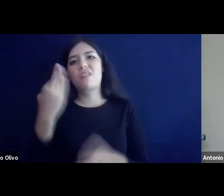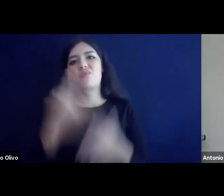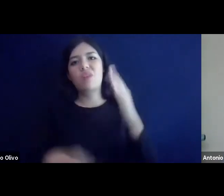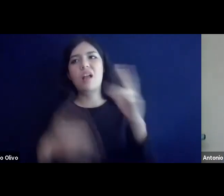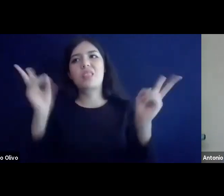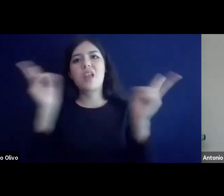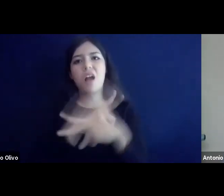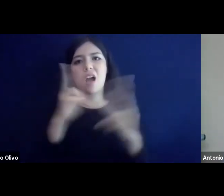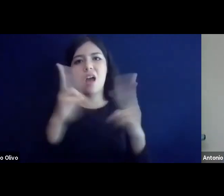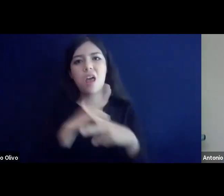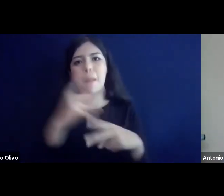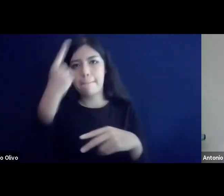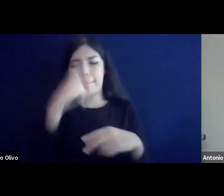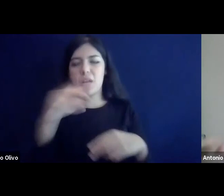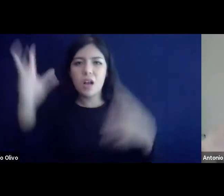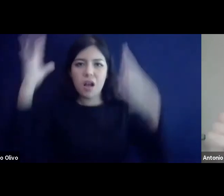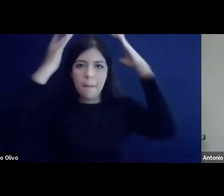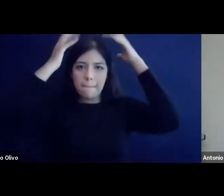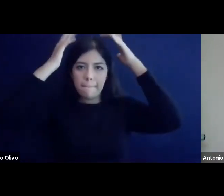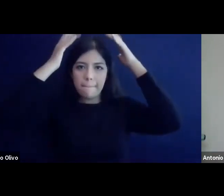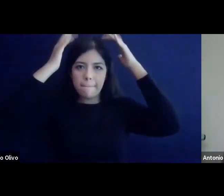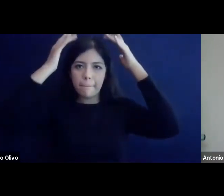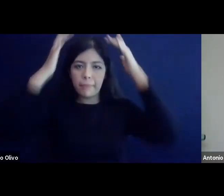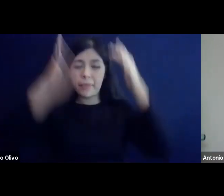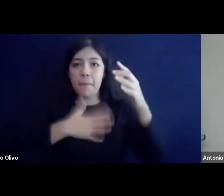respirar y de aquí a que sale, se empezaron a desconectar